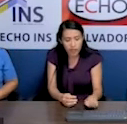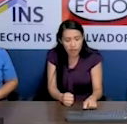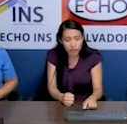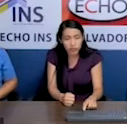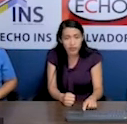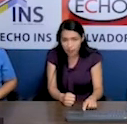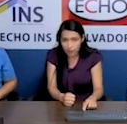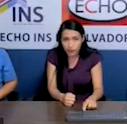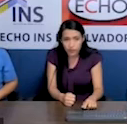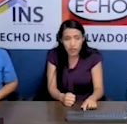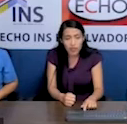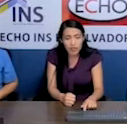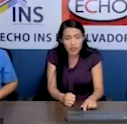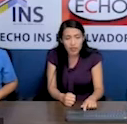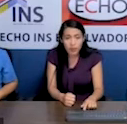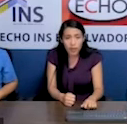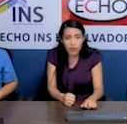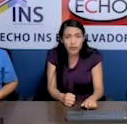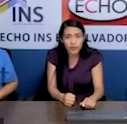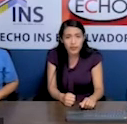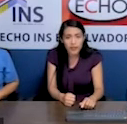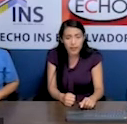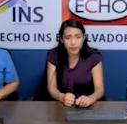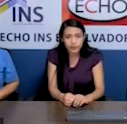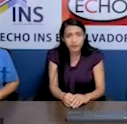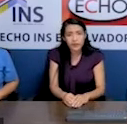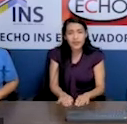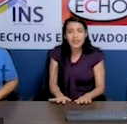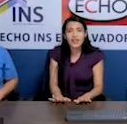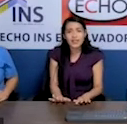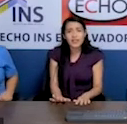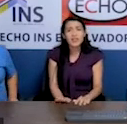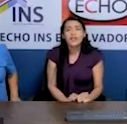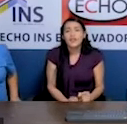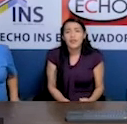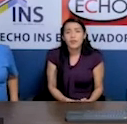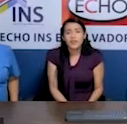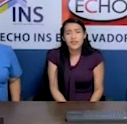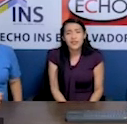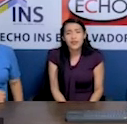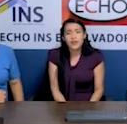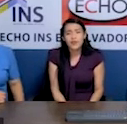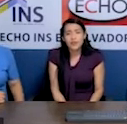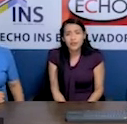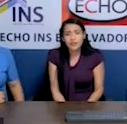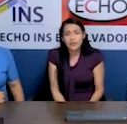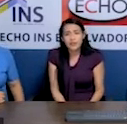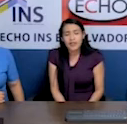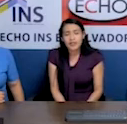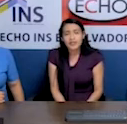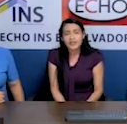pamidronato son algunos ejemplos que podamos utilizar. Y de ahí debo de decir que una